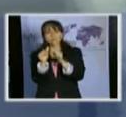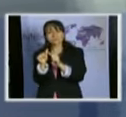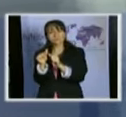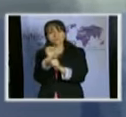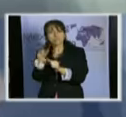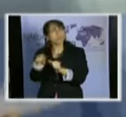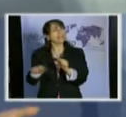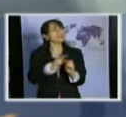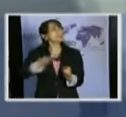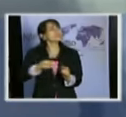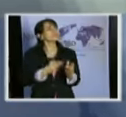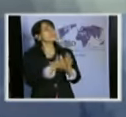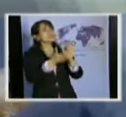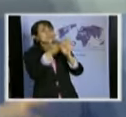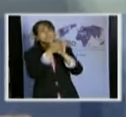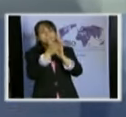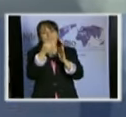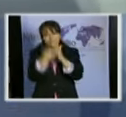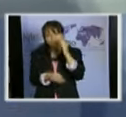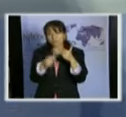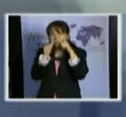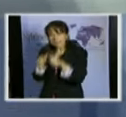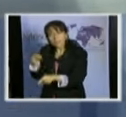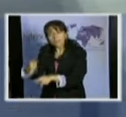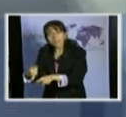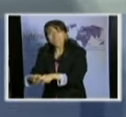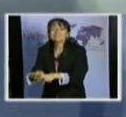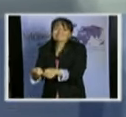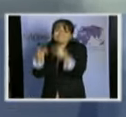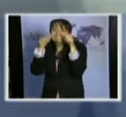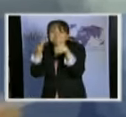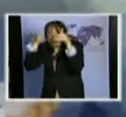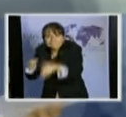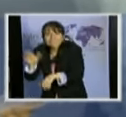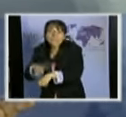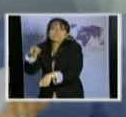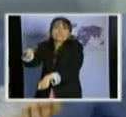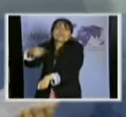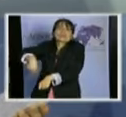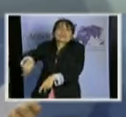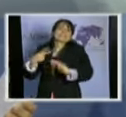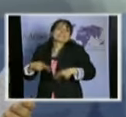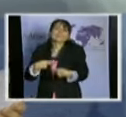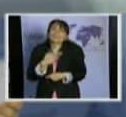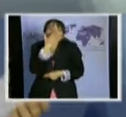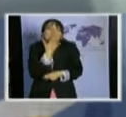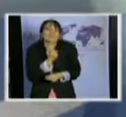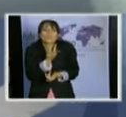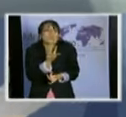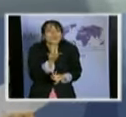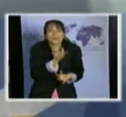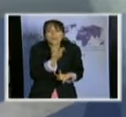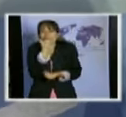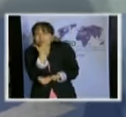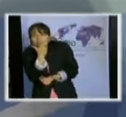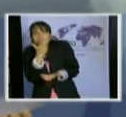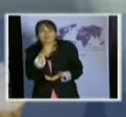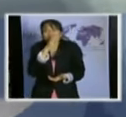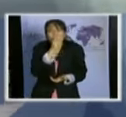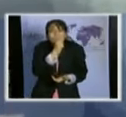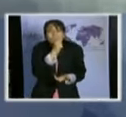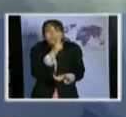los que no tienen la seguridad social, a los que no tienen posibilidades de tener préstamos, en fin. ¿Qué te puedo decir, Lorena? Es un tema apasionante